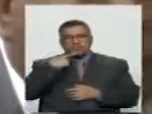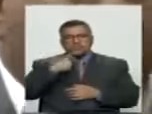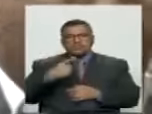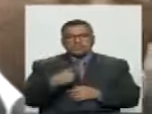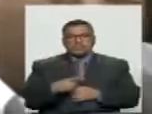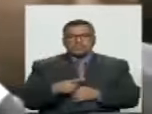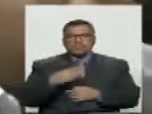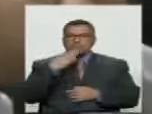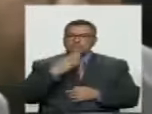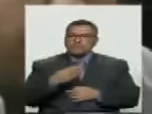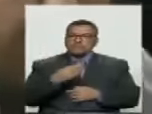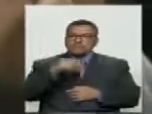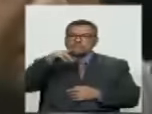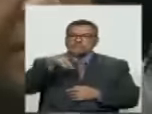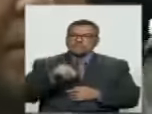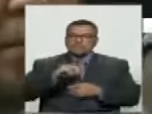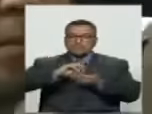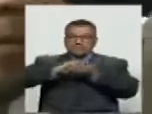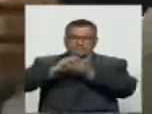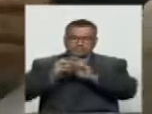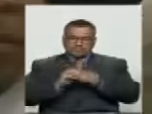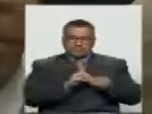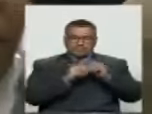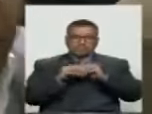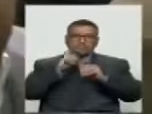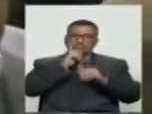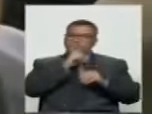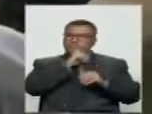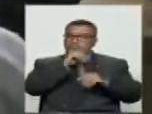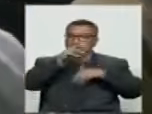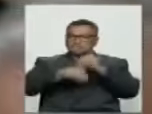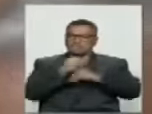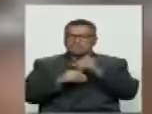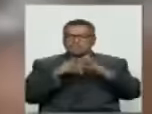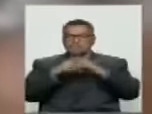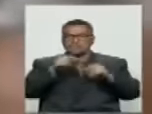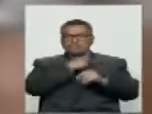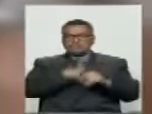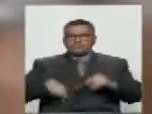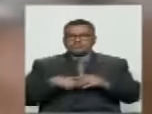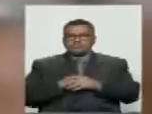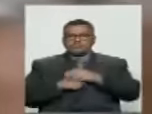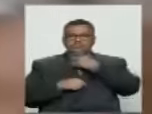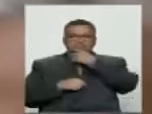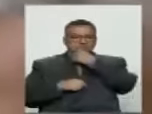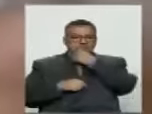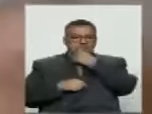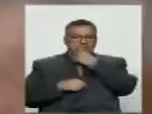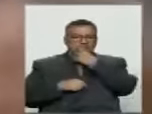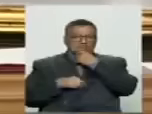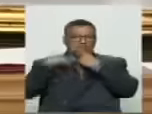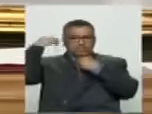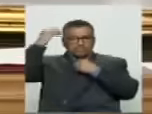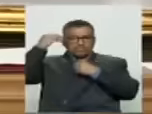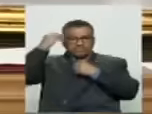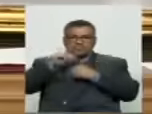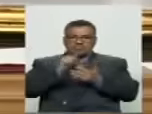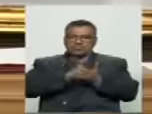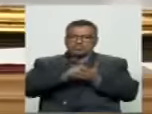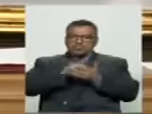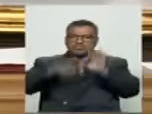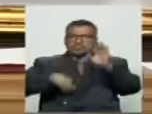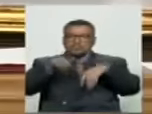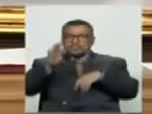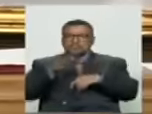al solicitante a los fines de modificar la denominación propuesta. Es todo, presidente. En consideración al artículo